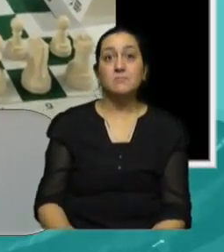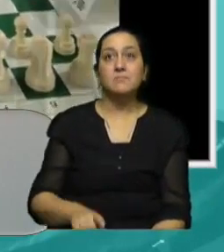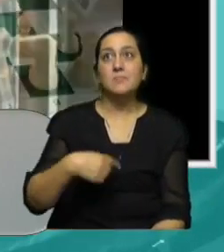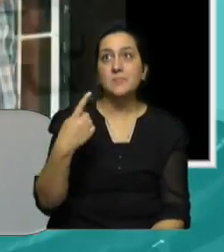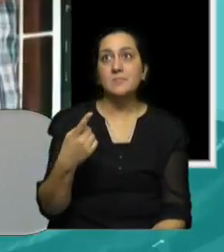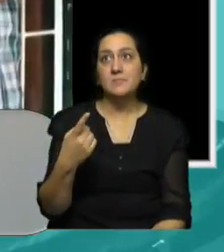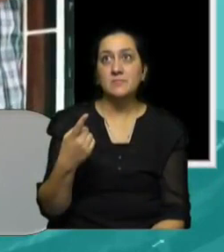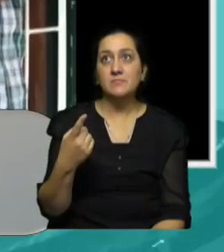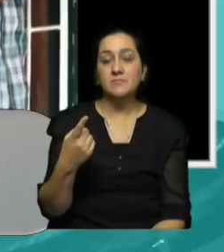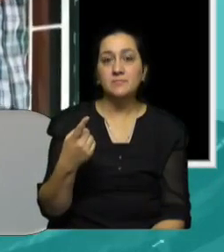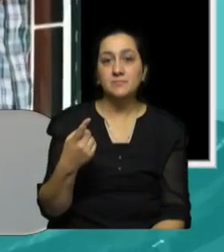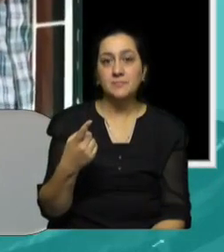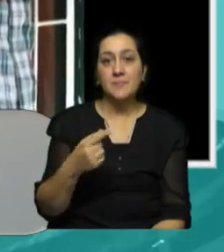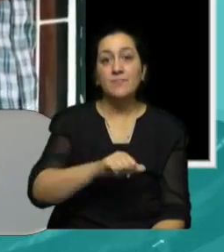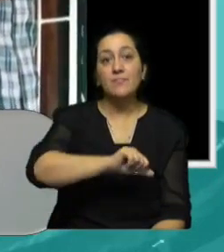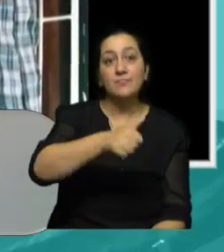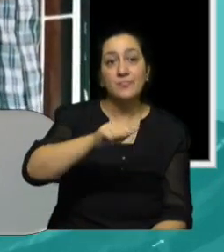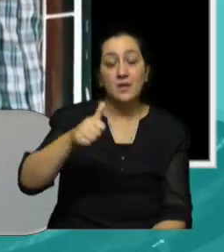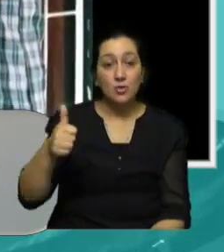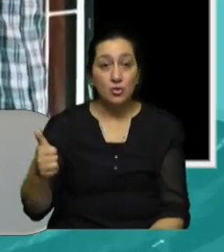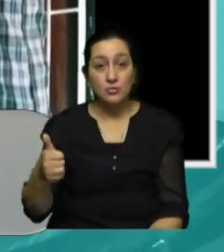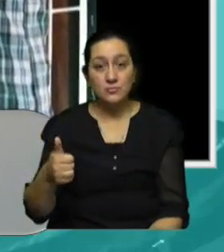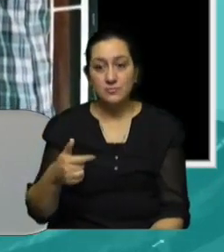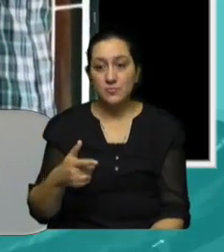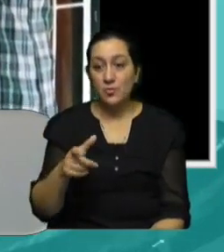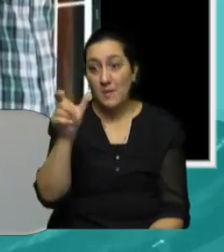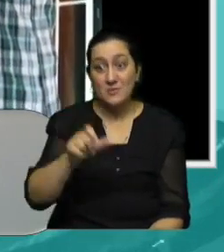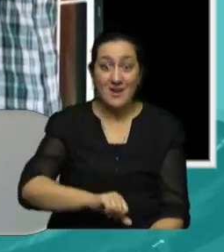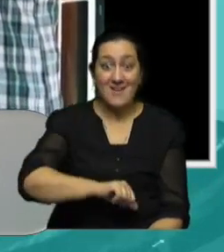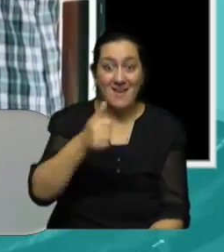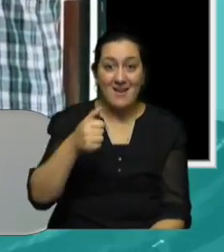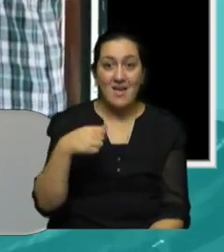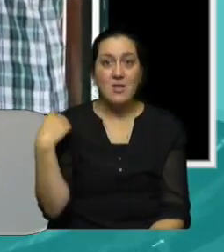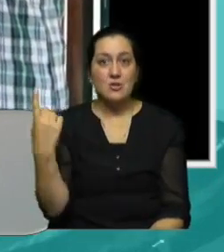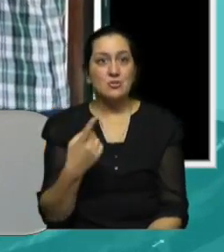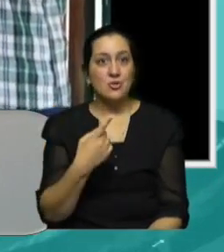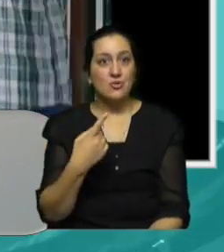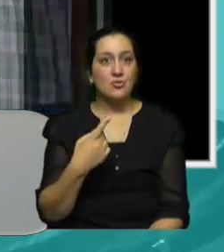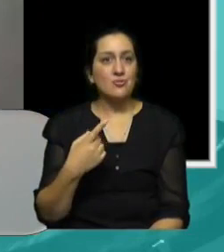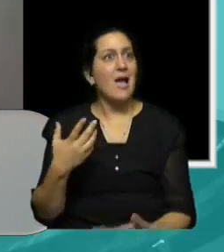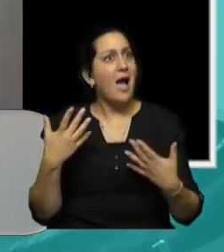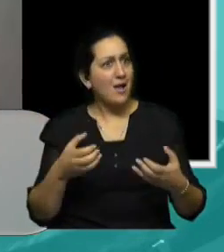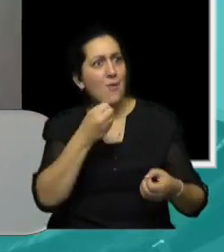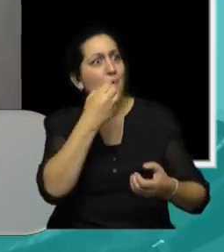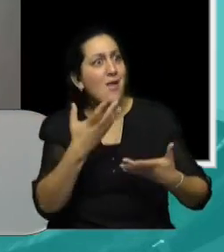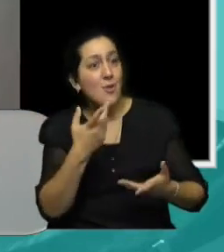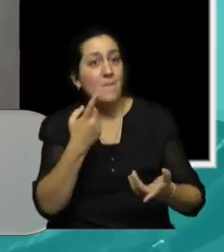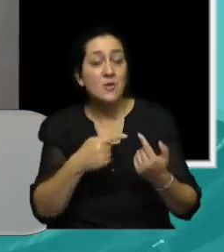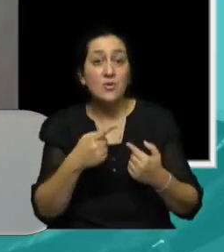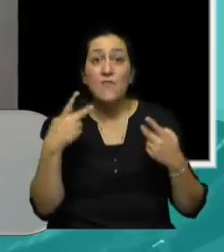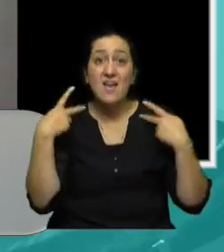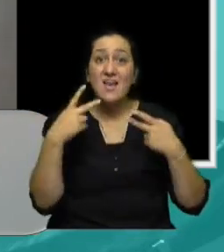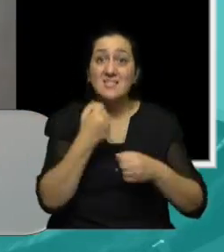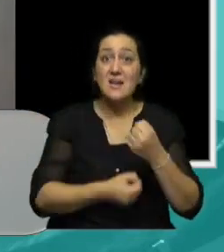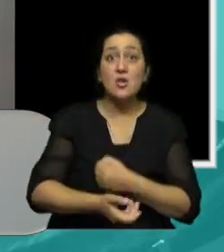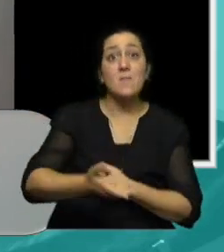seguramente... los logros pasa cuando alguien gana algo en el exterior, que nosotros, y nos que no hayas podido ir el año pasado, pero